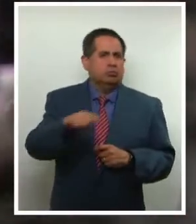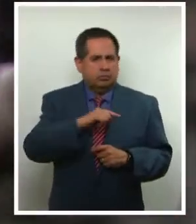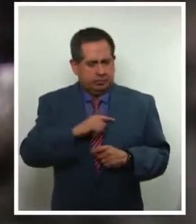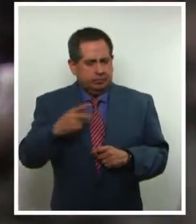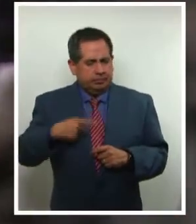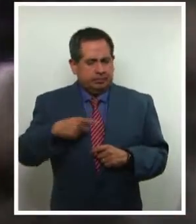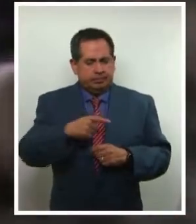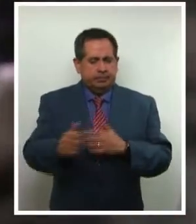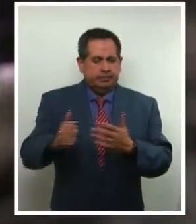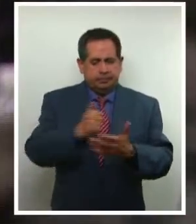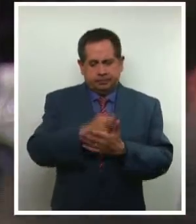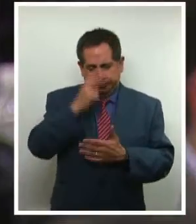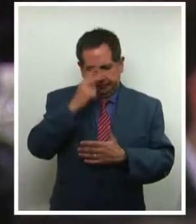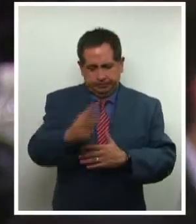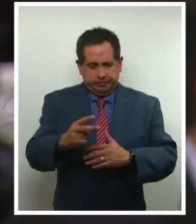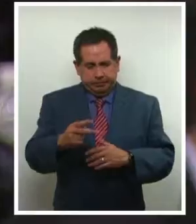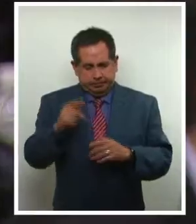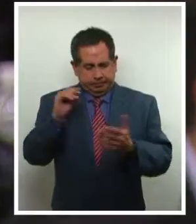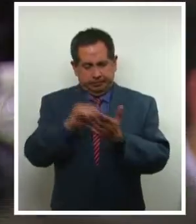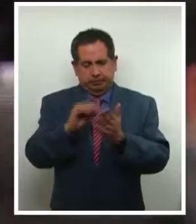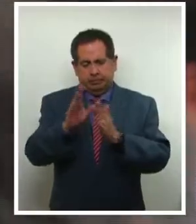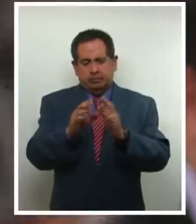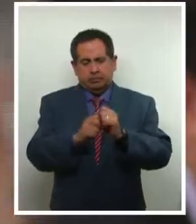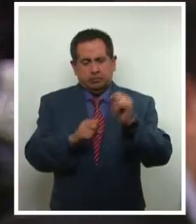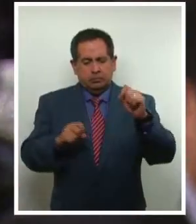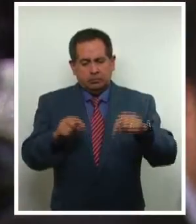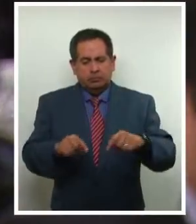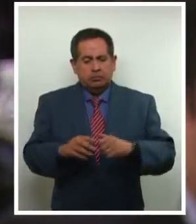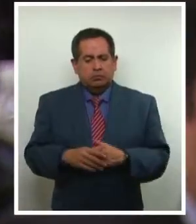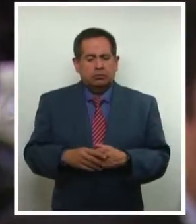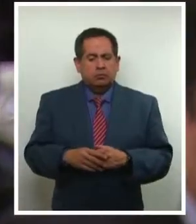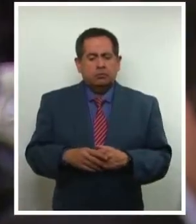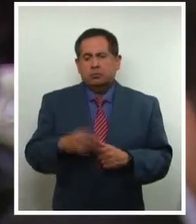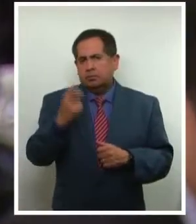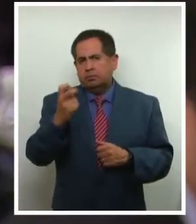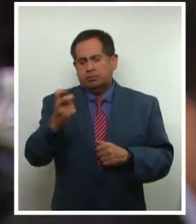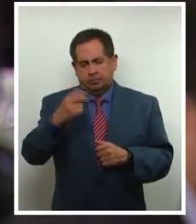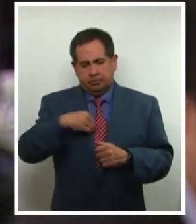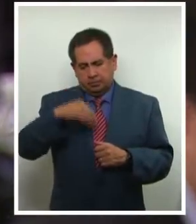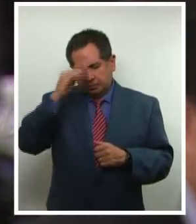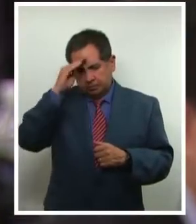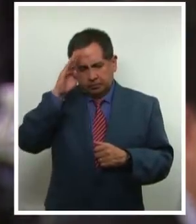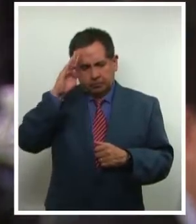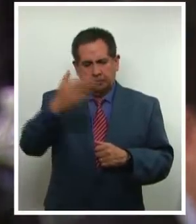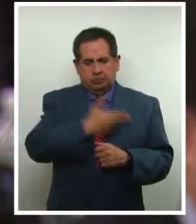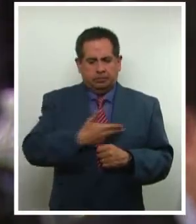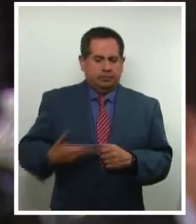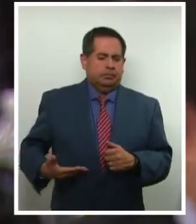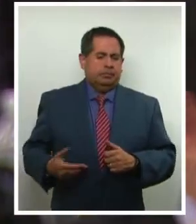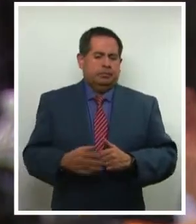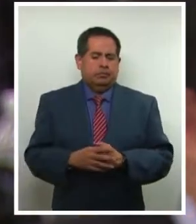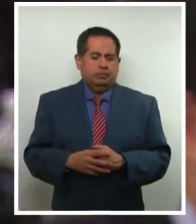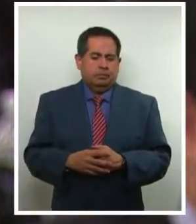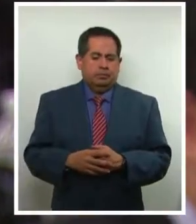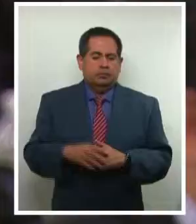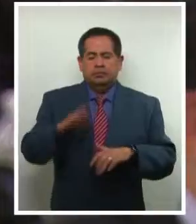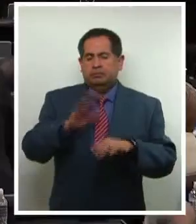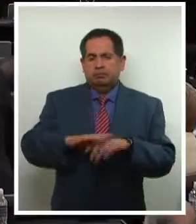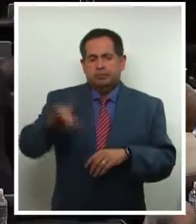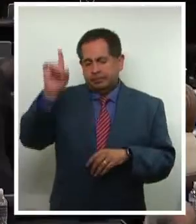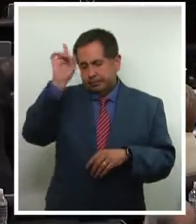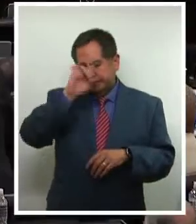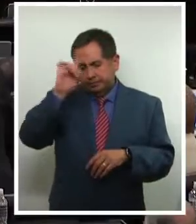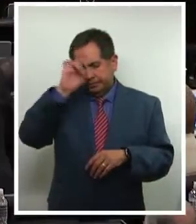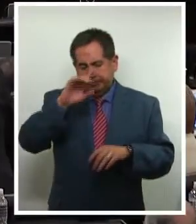pueblo de México para realizar esas tareas. Por eso, señor presidente, lo más recomendable